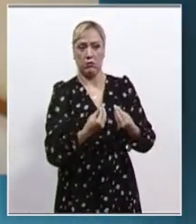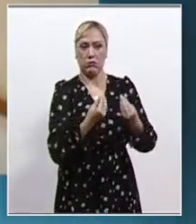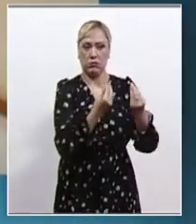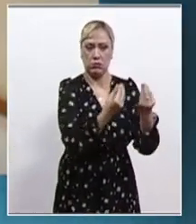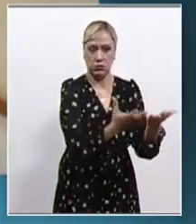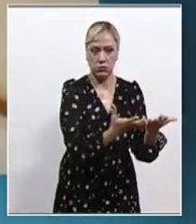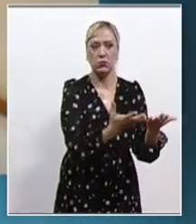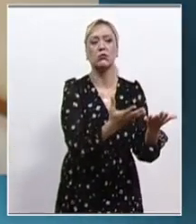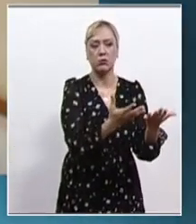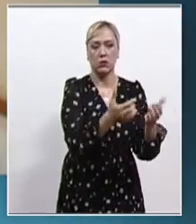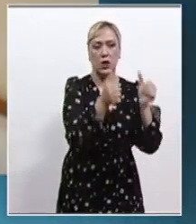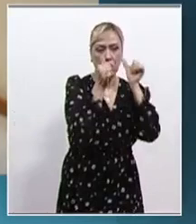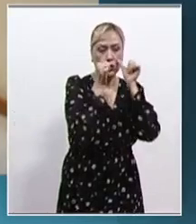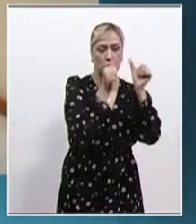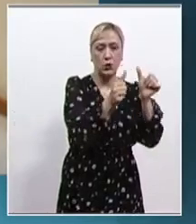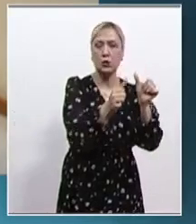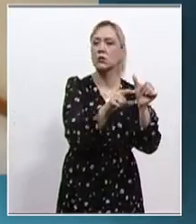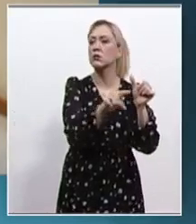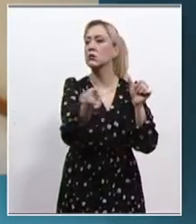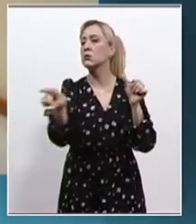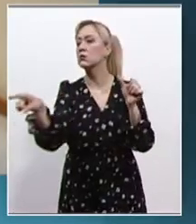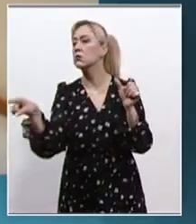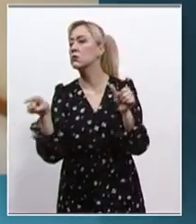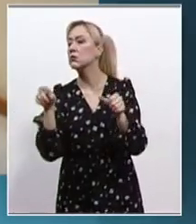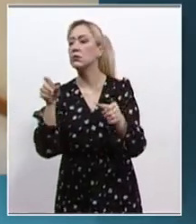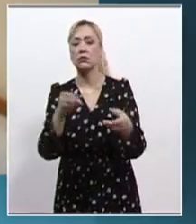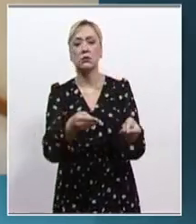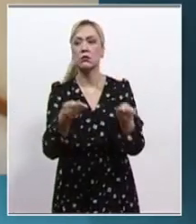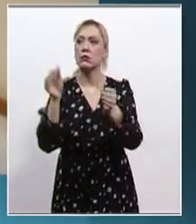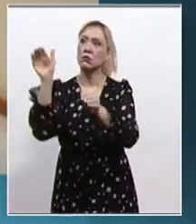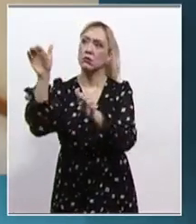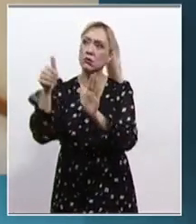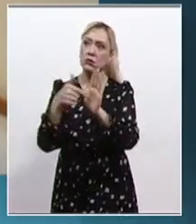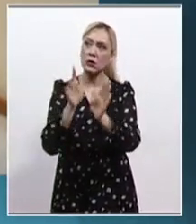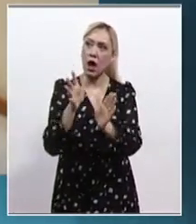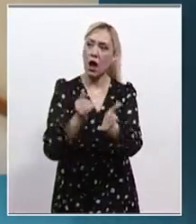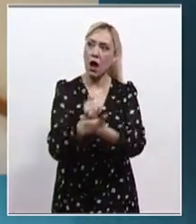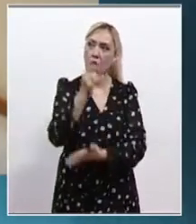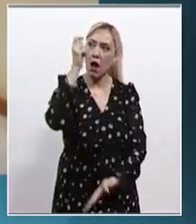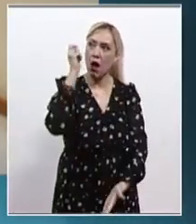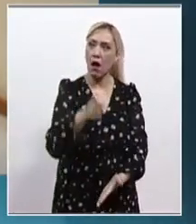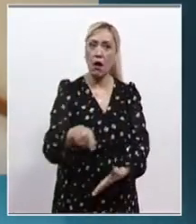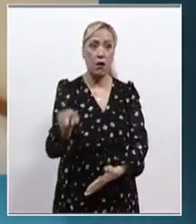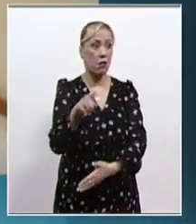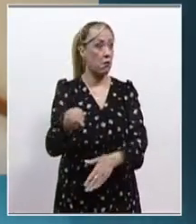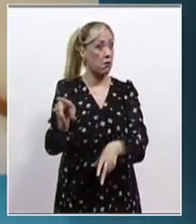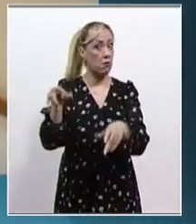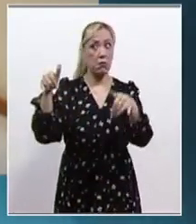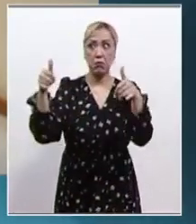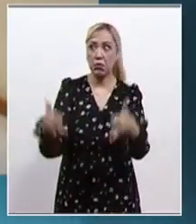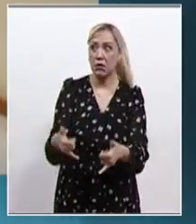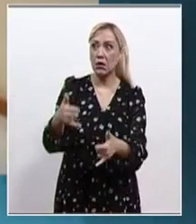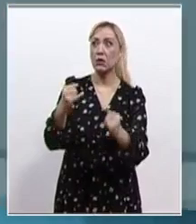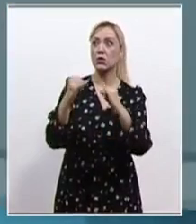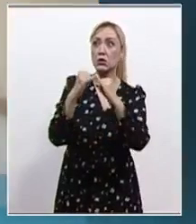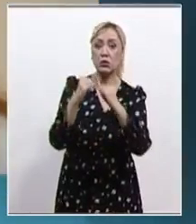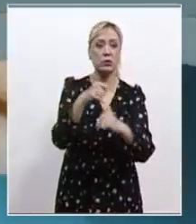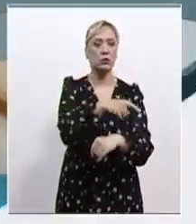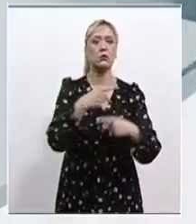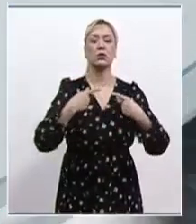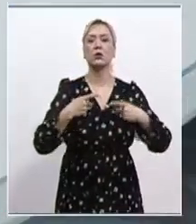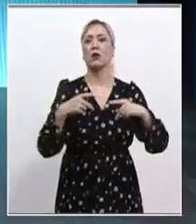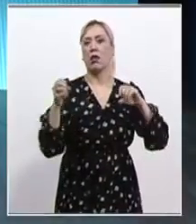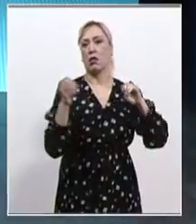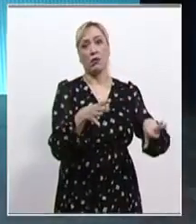decisiones judiciales. Eso no es posible si los y las ciudadanas consideran que la justicia no es suficientemente legítima.